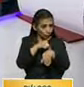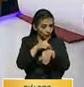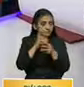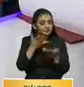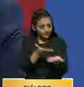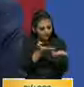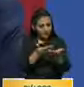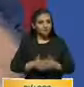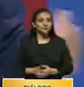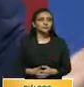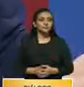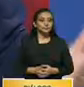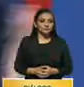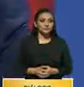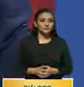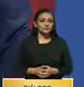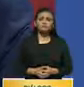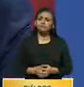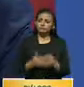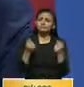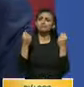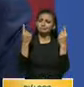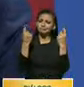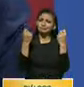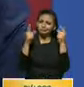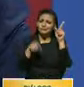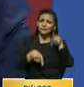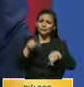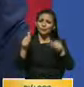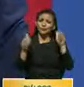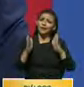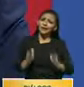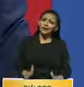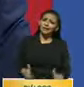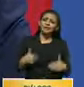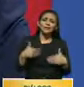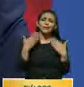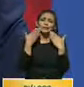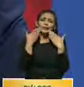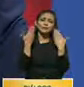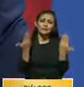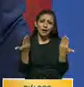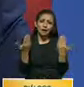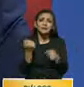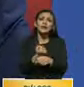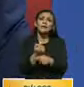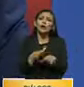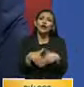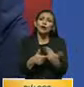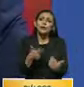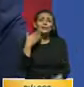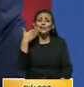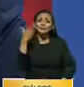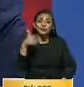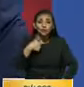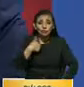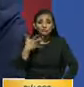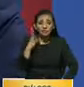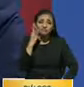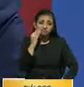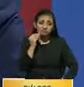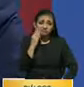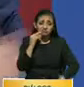corre su tiempo. Yo comprendo que muchos candidatos no sepan cómo se crea empleo. Yo lo he hecho desde el